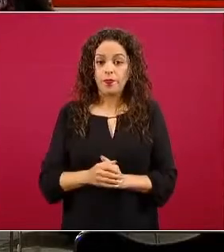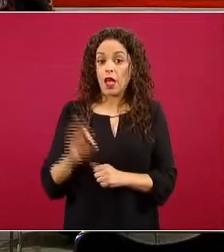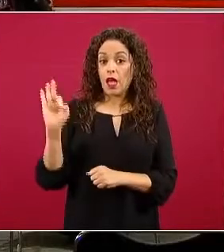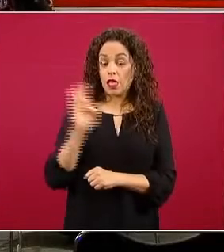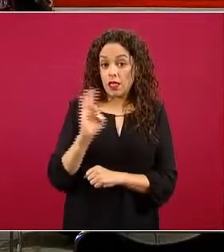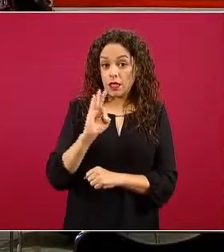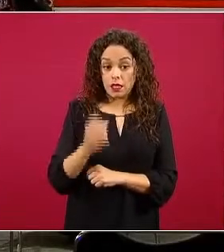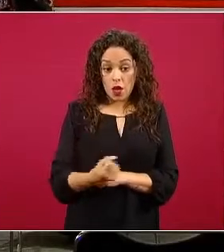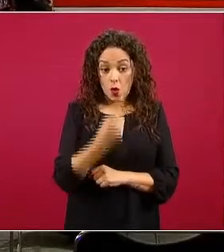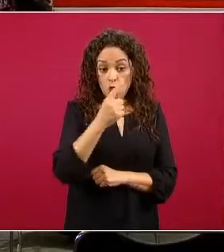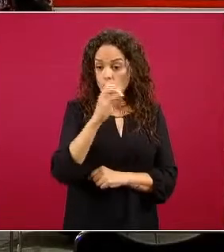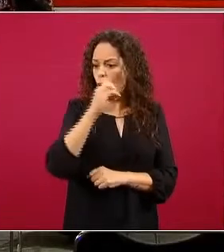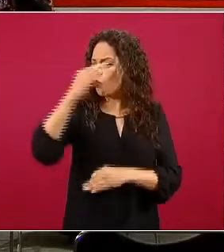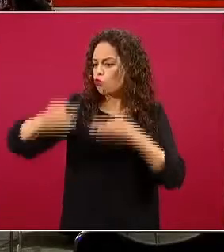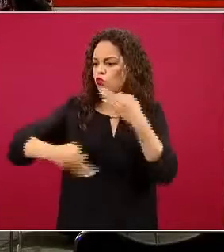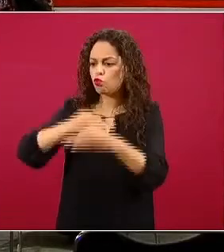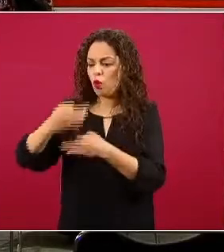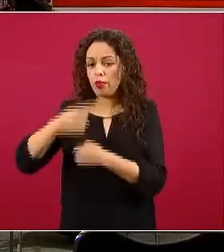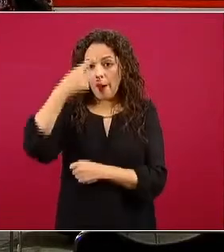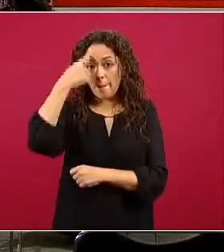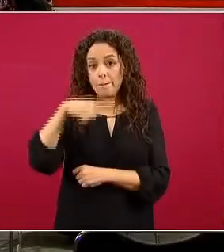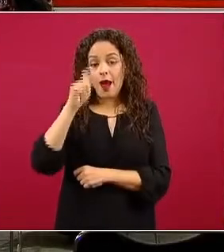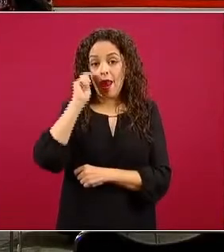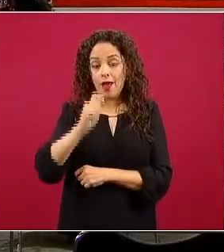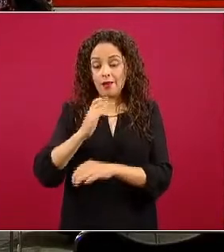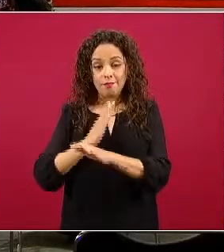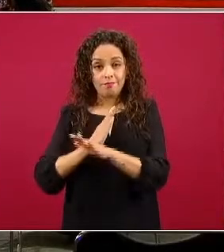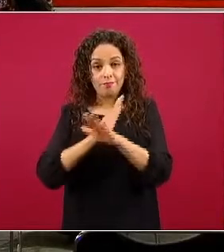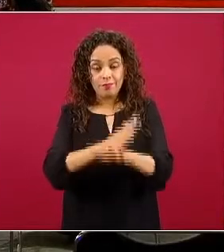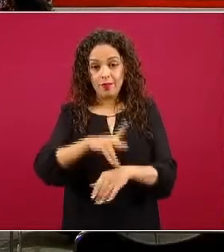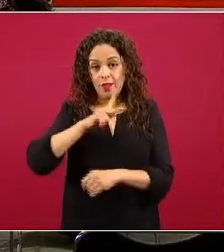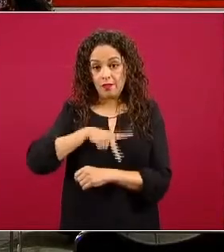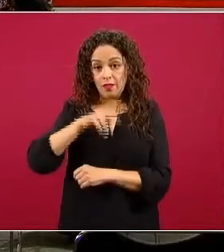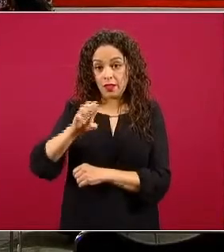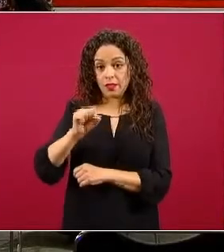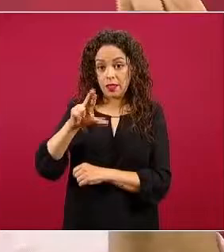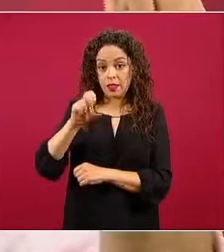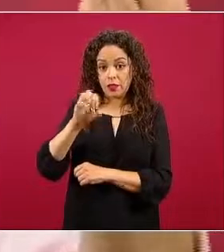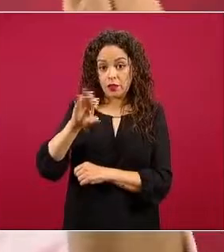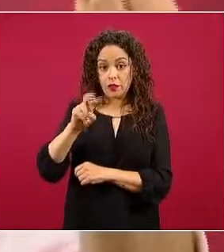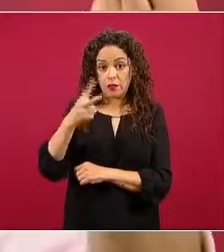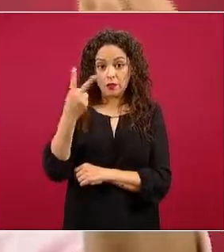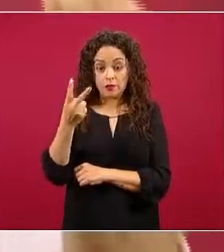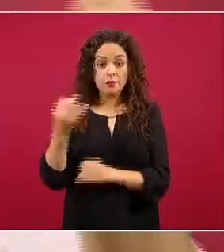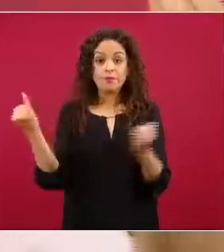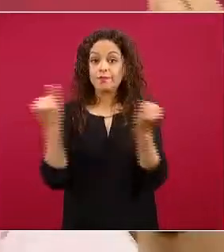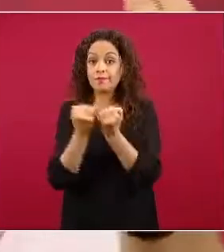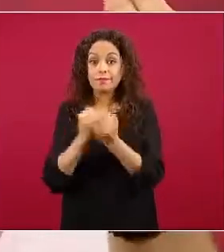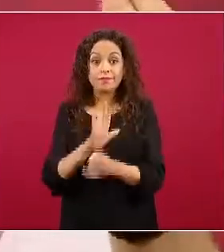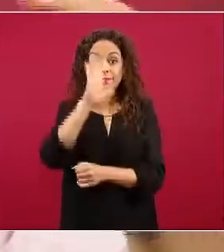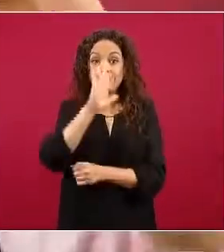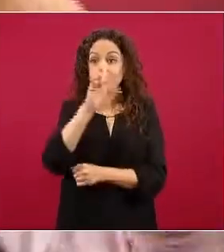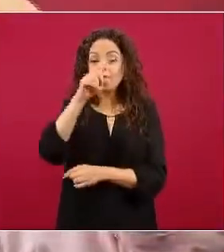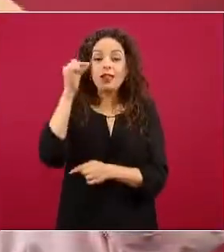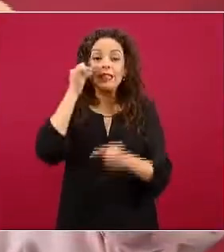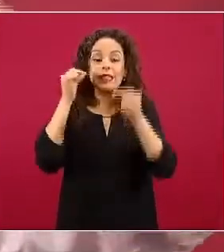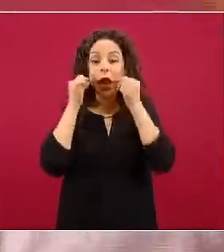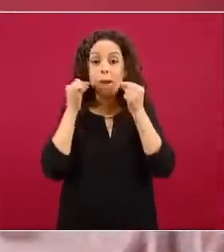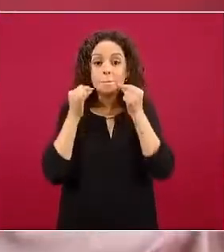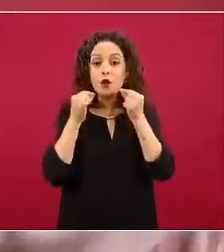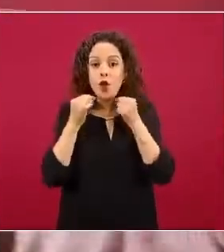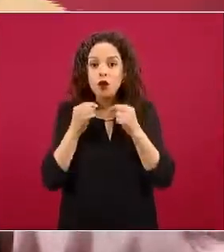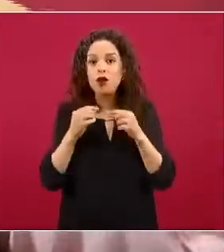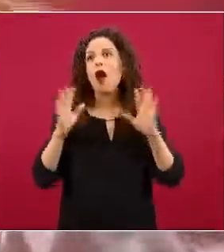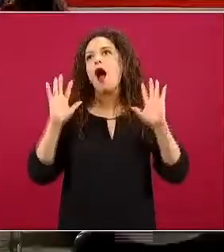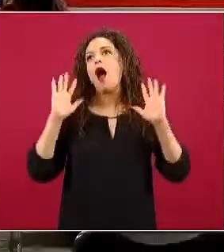contra el SARS-CoV-2 resultan como la de sarampión, será lo que todos quisiéramos, y entonces